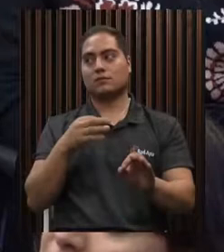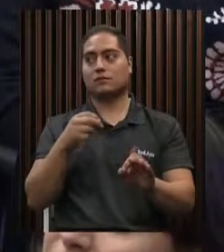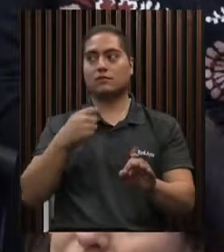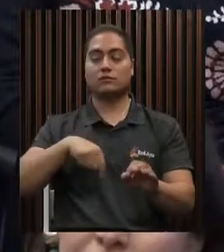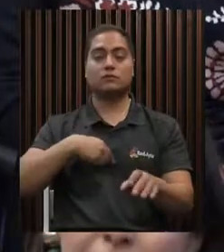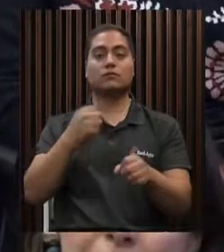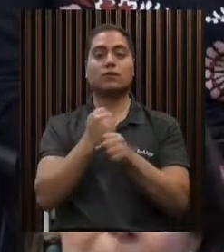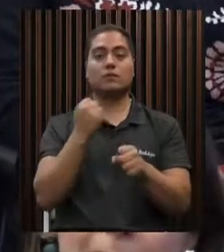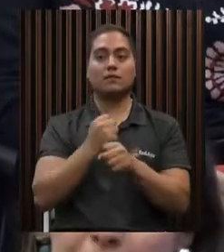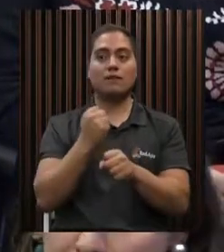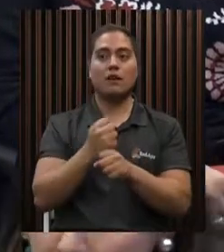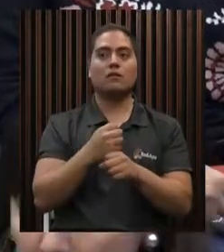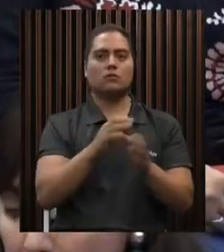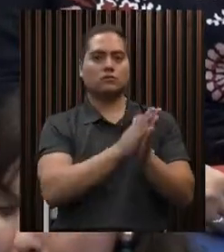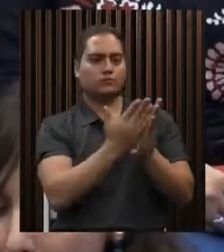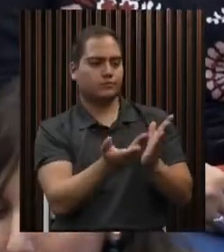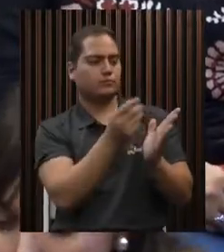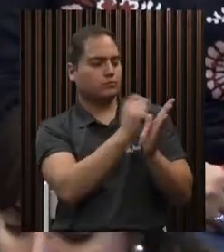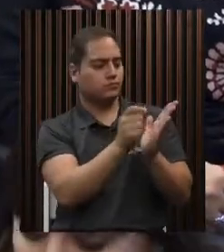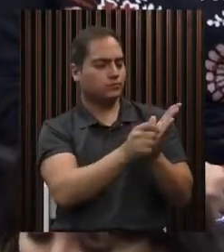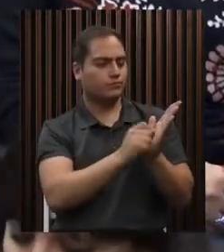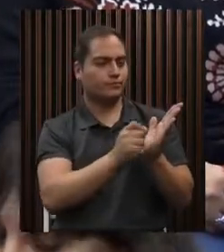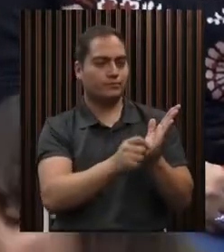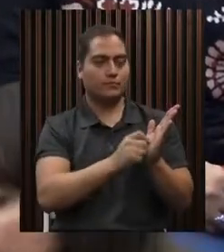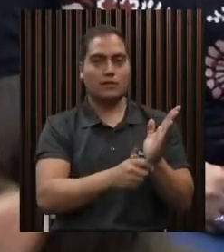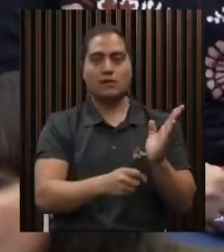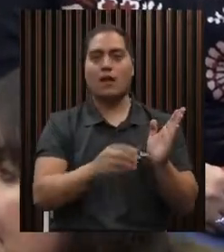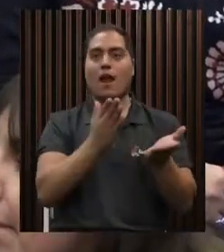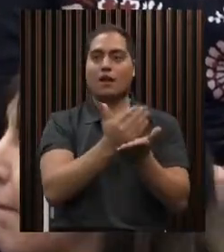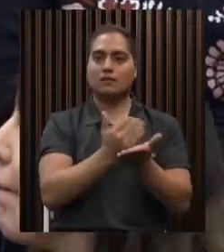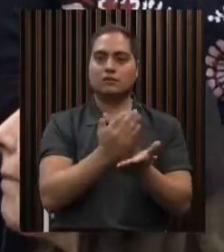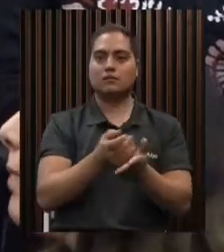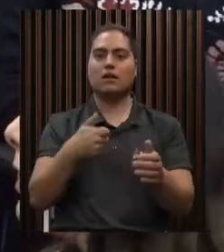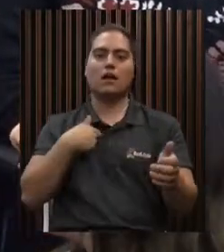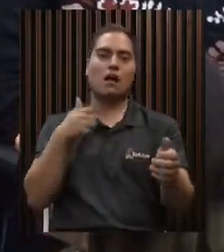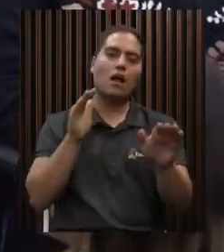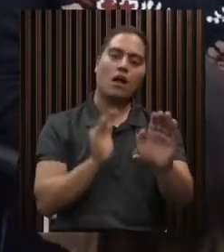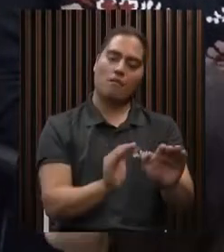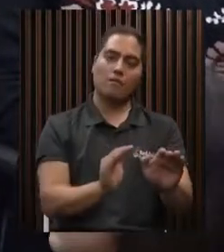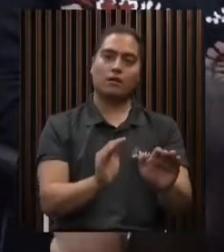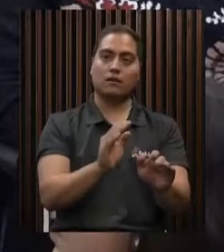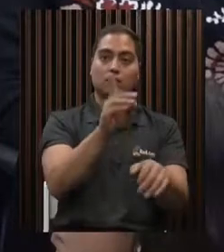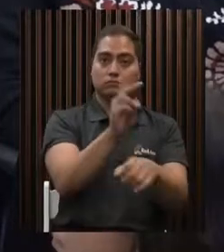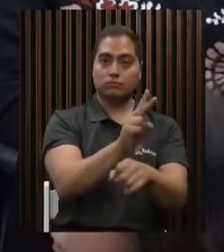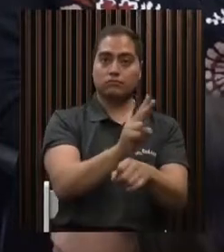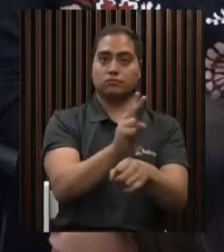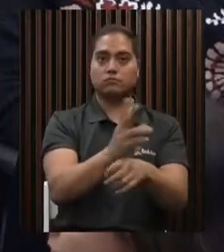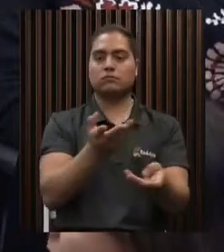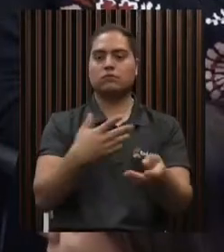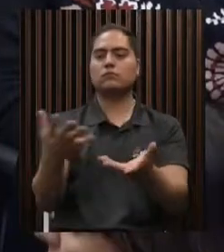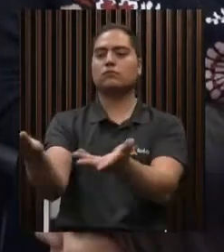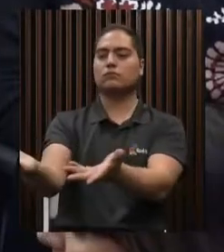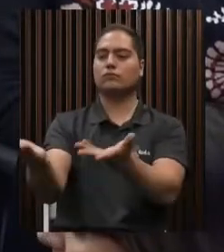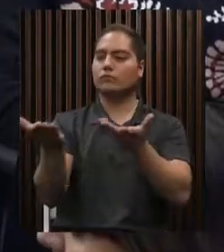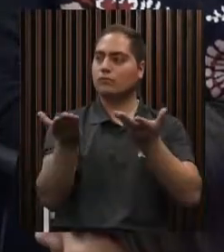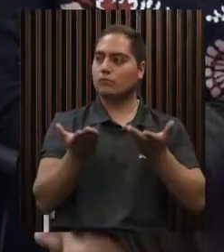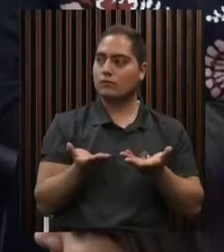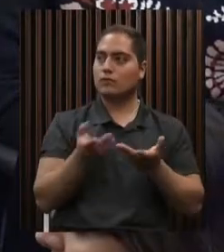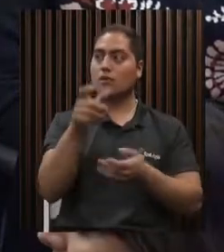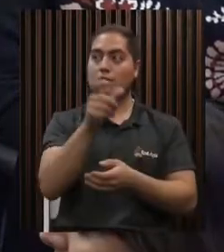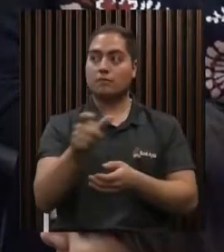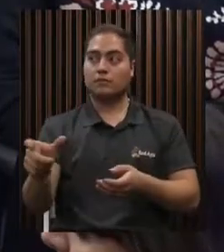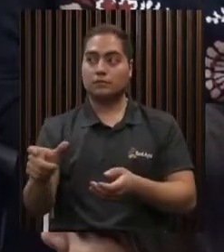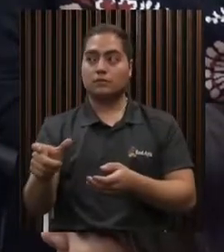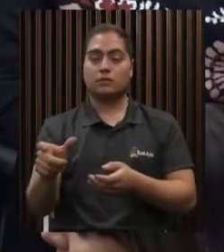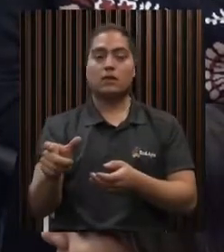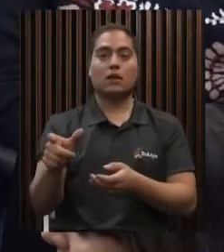guía con estrategias para apoyar a los docentes para, digamos, acoger a los estudiantes que presentan síndrome de Tourette.